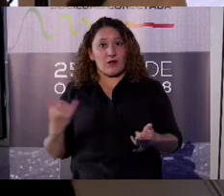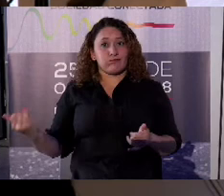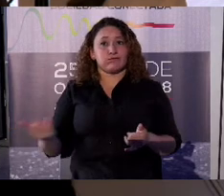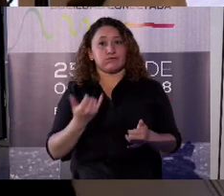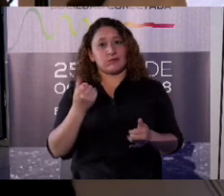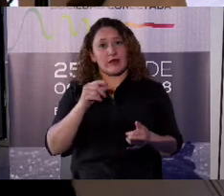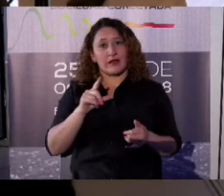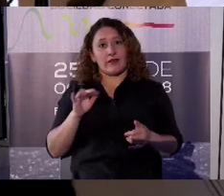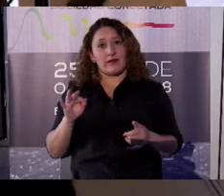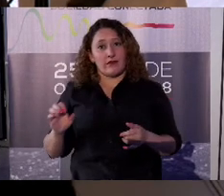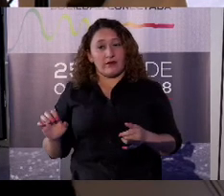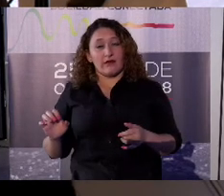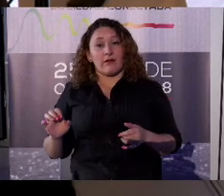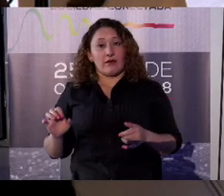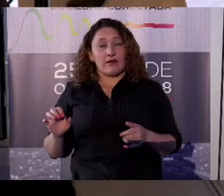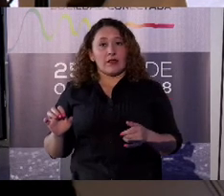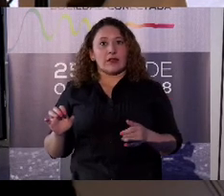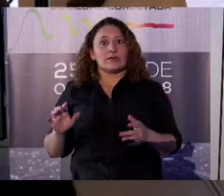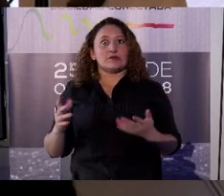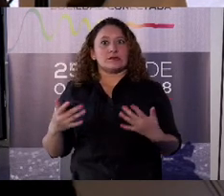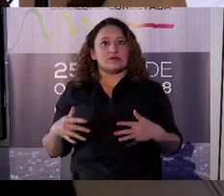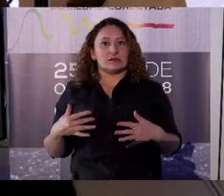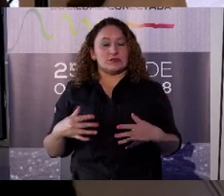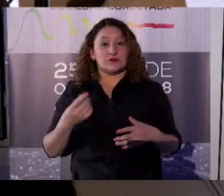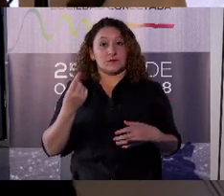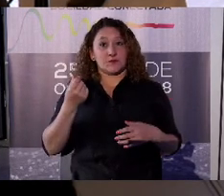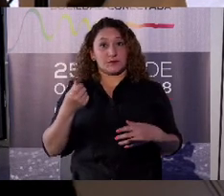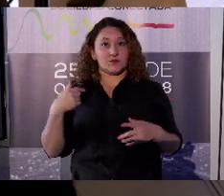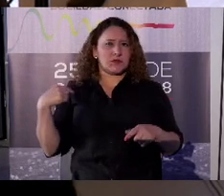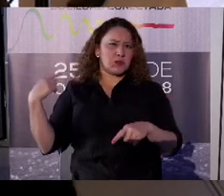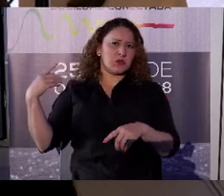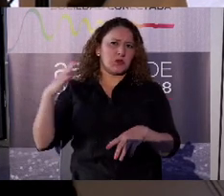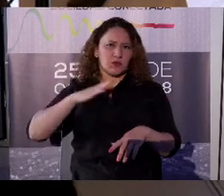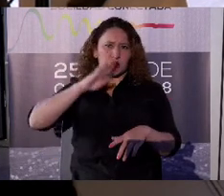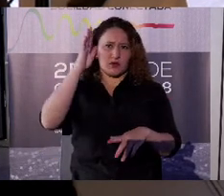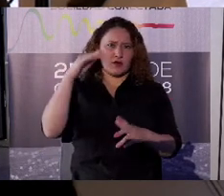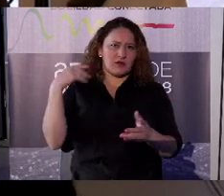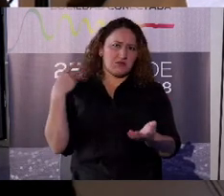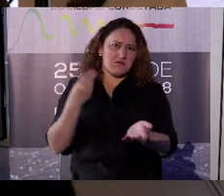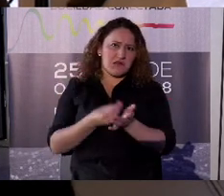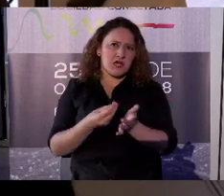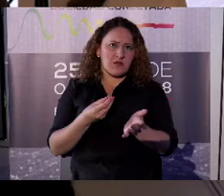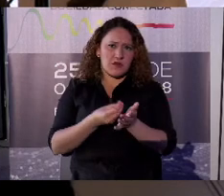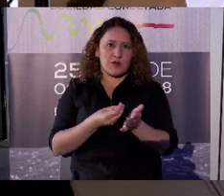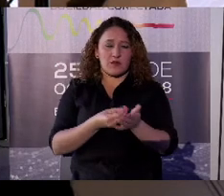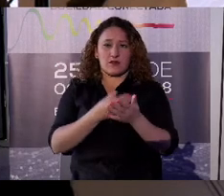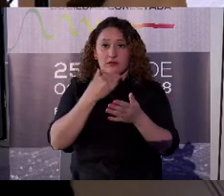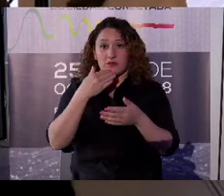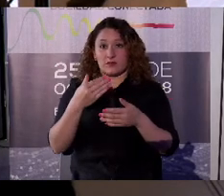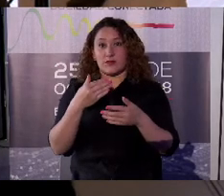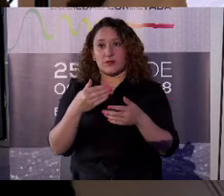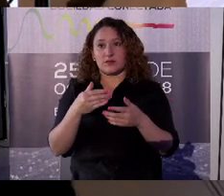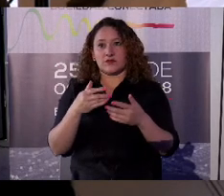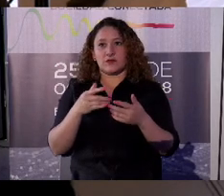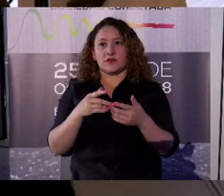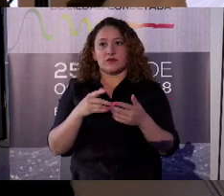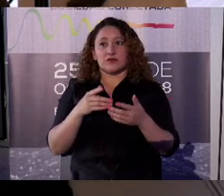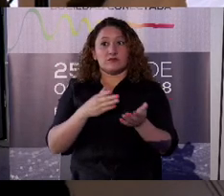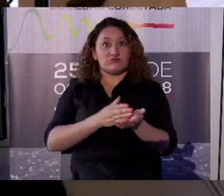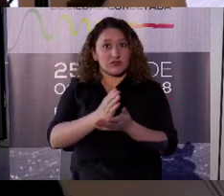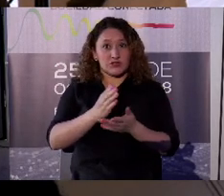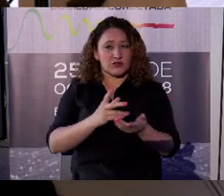LTE. Y los precios que se han pagado tradicionalmente por licencias de espectro no son